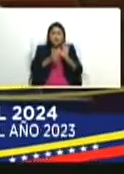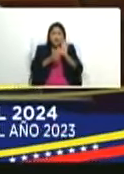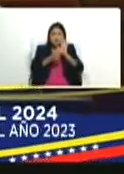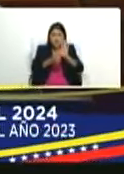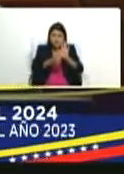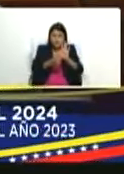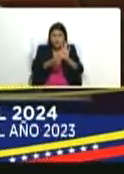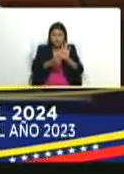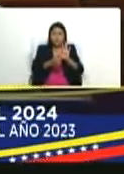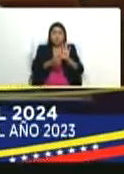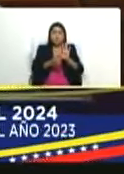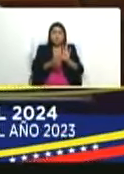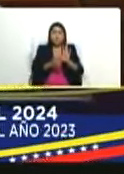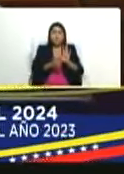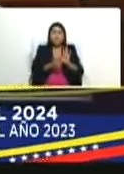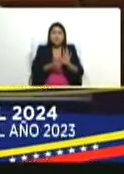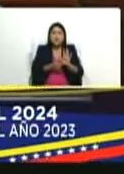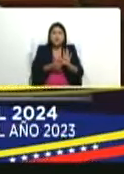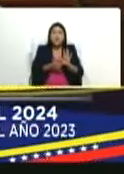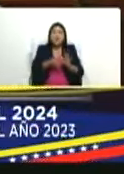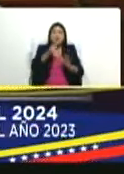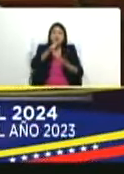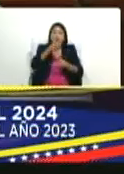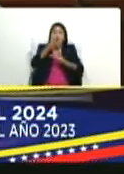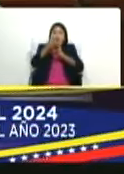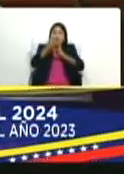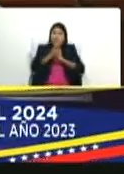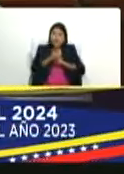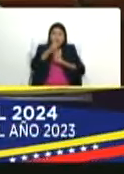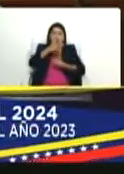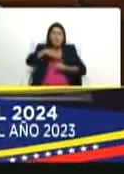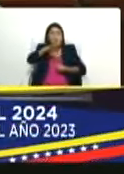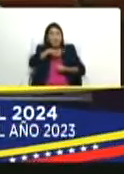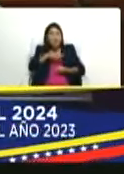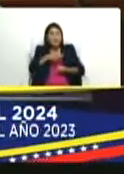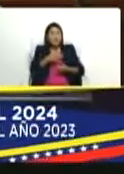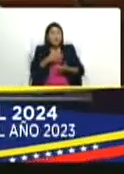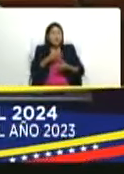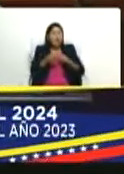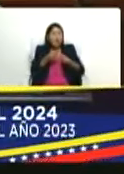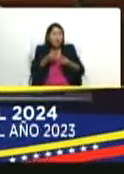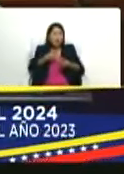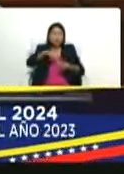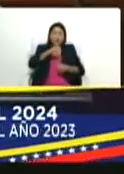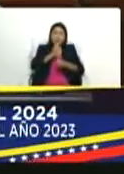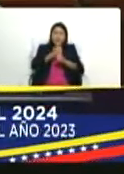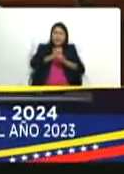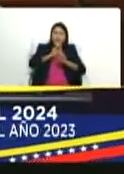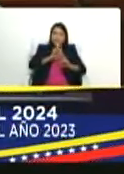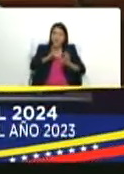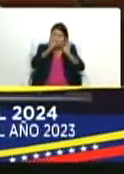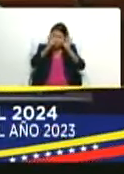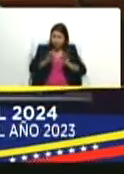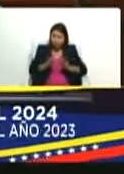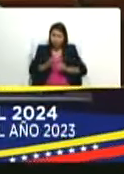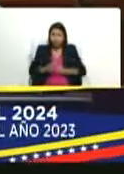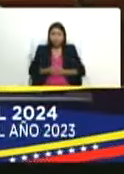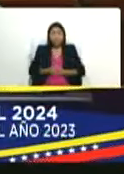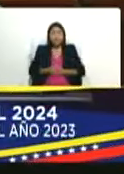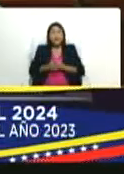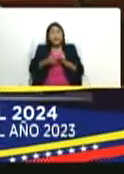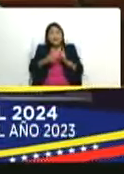y ciudadanas. La confianza del pueblo se gana con trabajo y resultados tangibles. Por